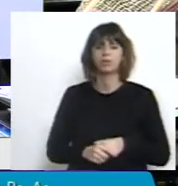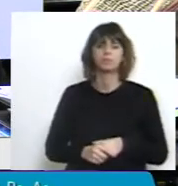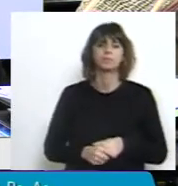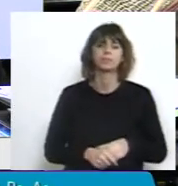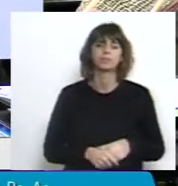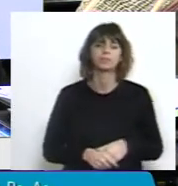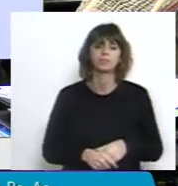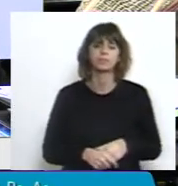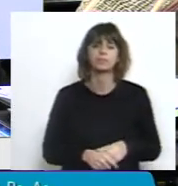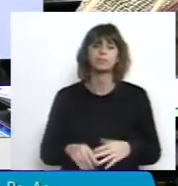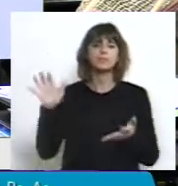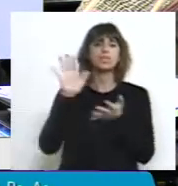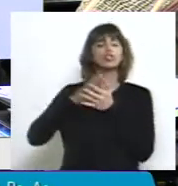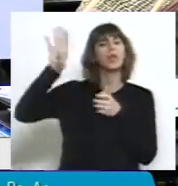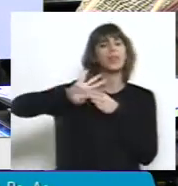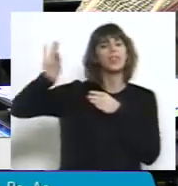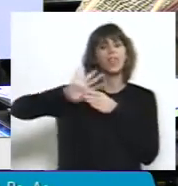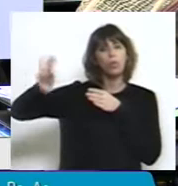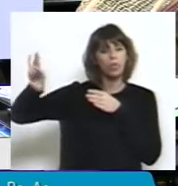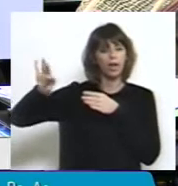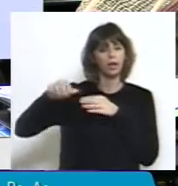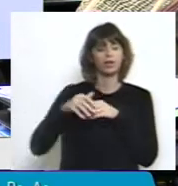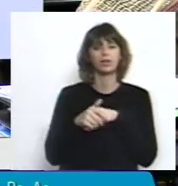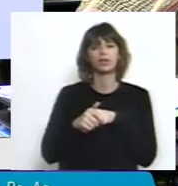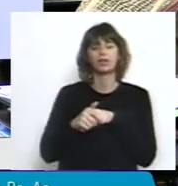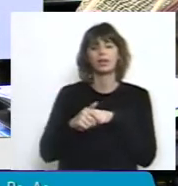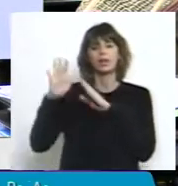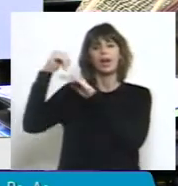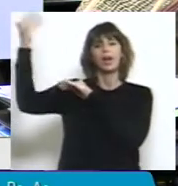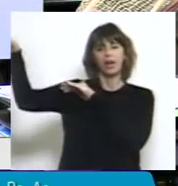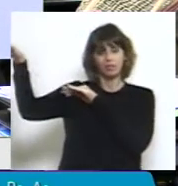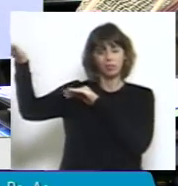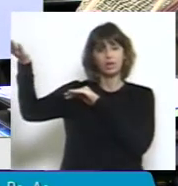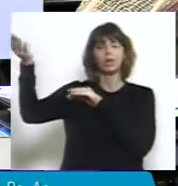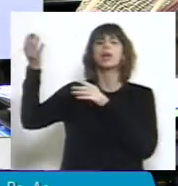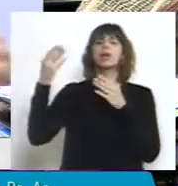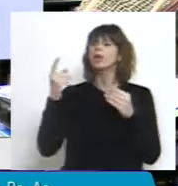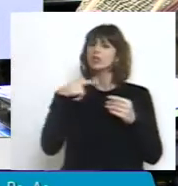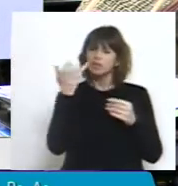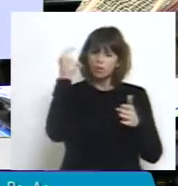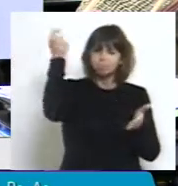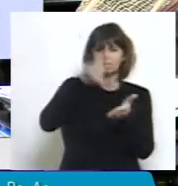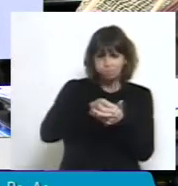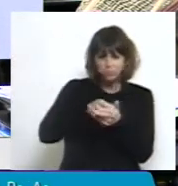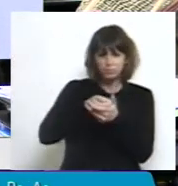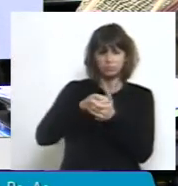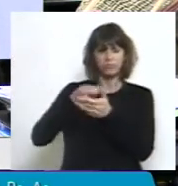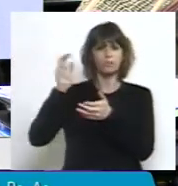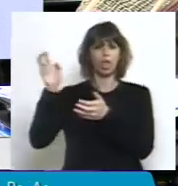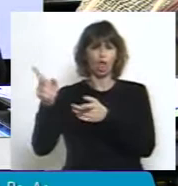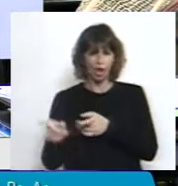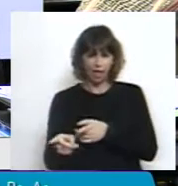los servicios de la deuda pública, que como decía antes el grueso son interestatal porque nos hemos desendeudado en dólares, también se mantiene en